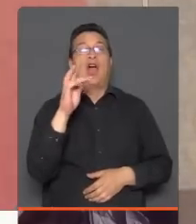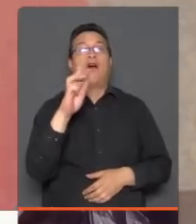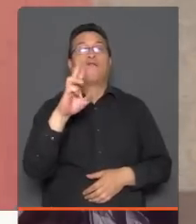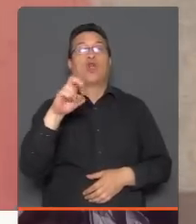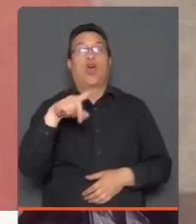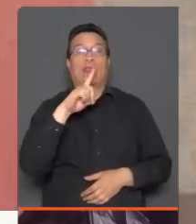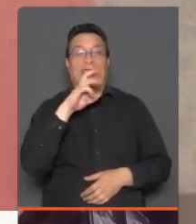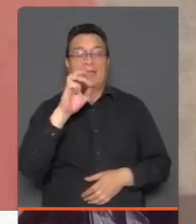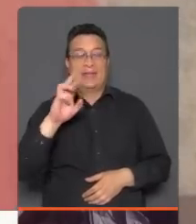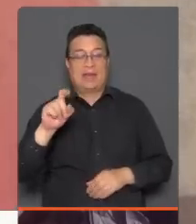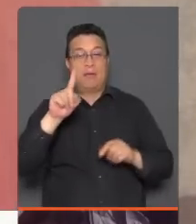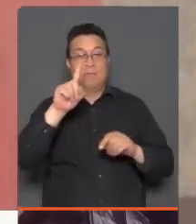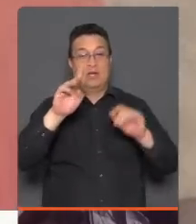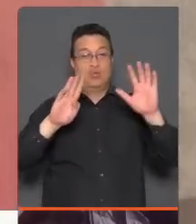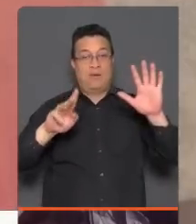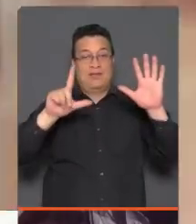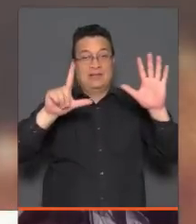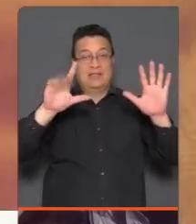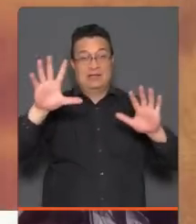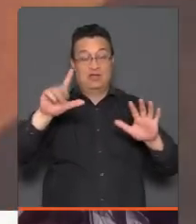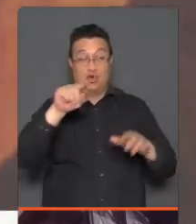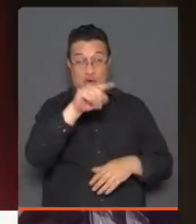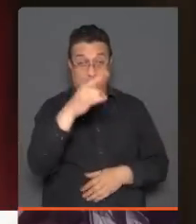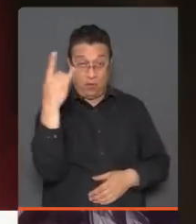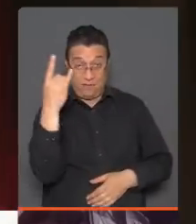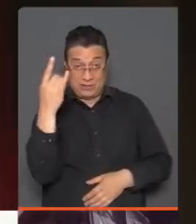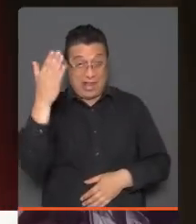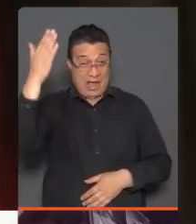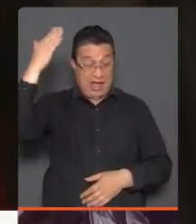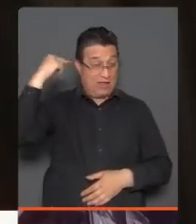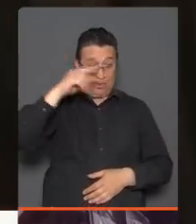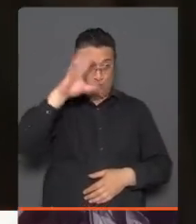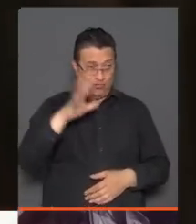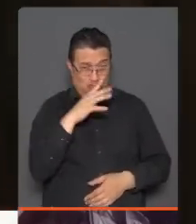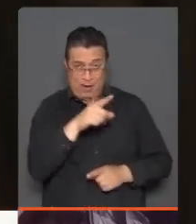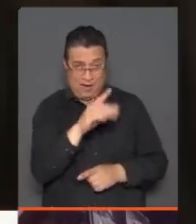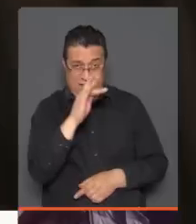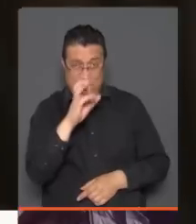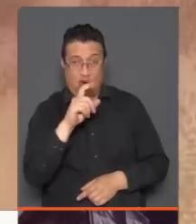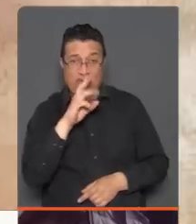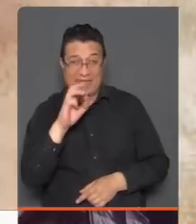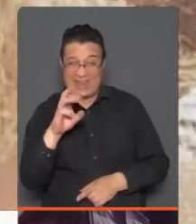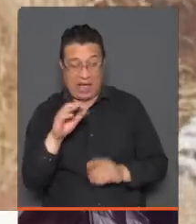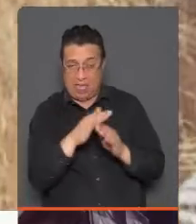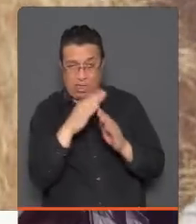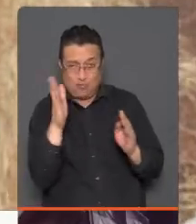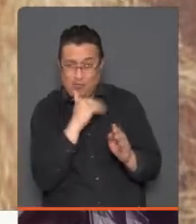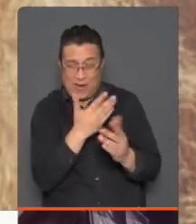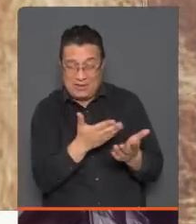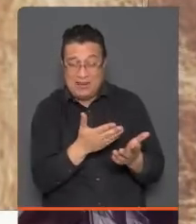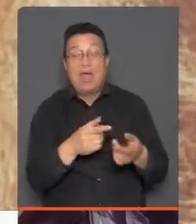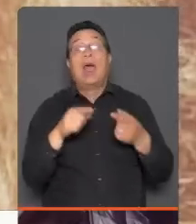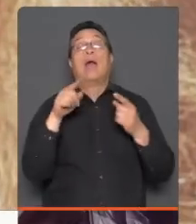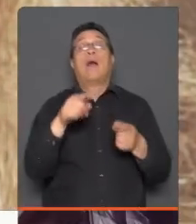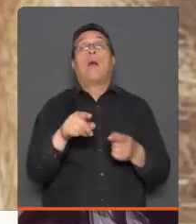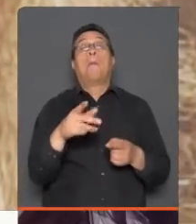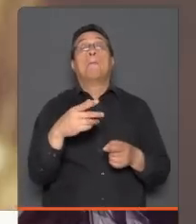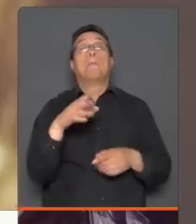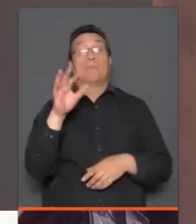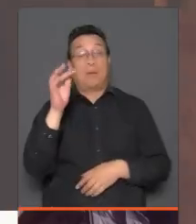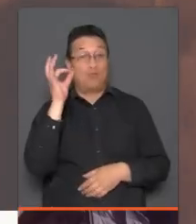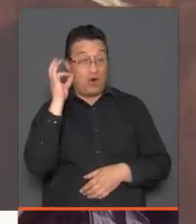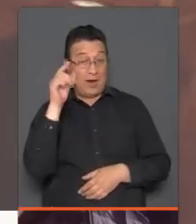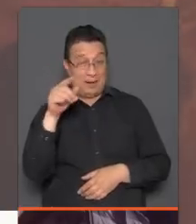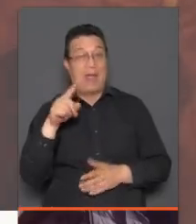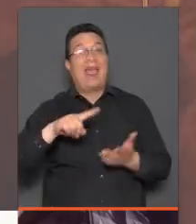1975, cuando la Universidad de la Frontera todavía no existía. Lo que se ha podido establecer hasta ahora es que Mónica Flores habría sido